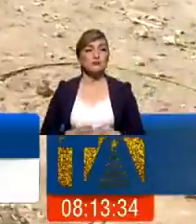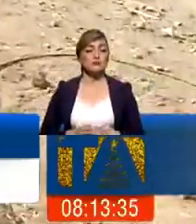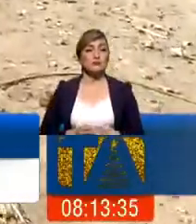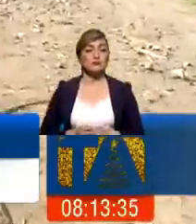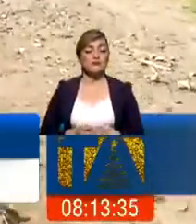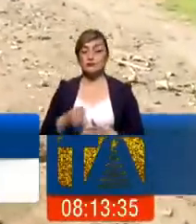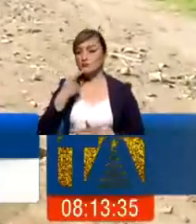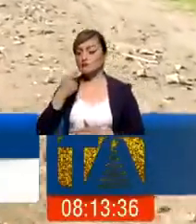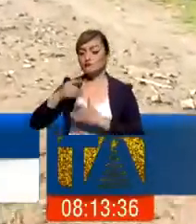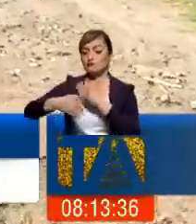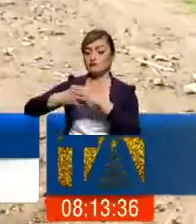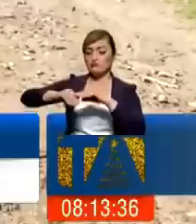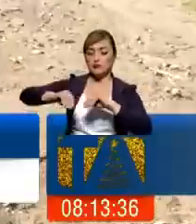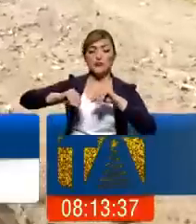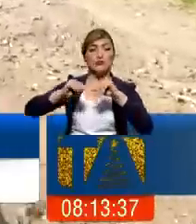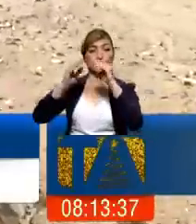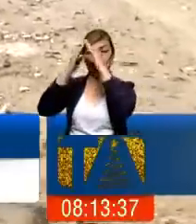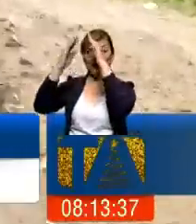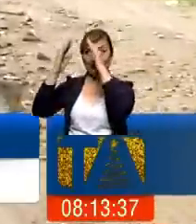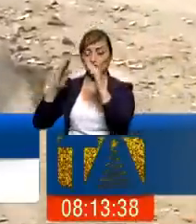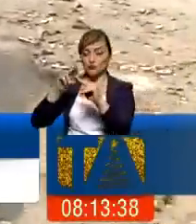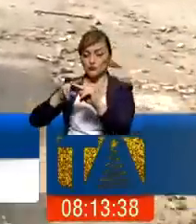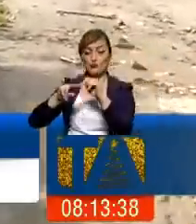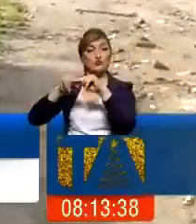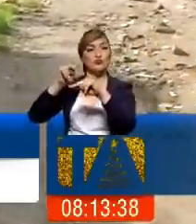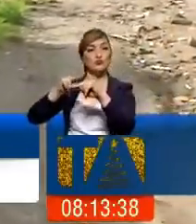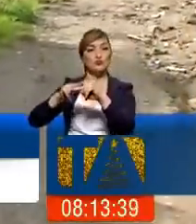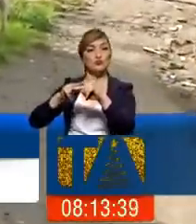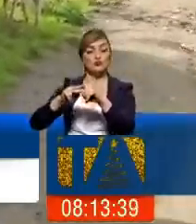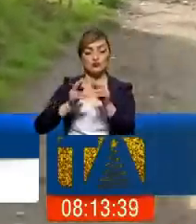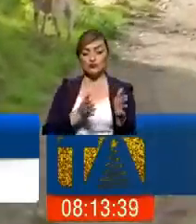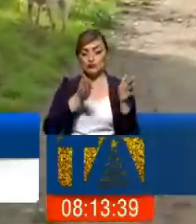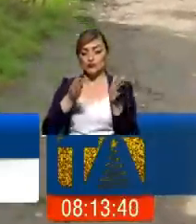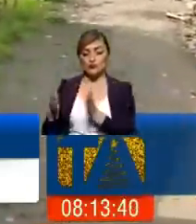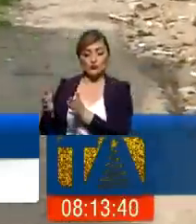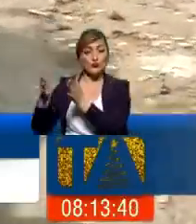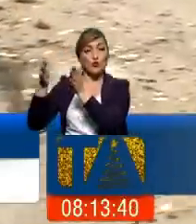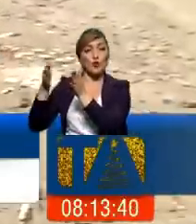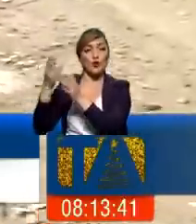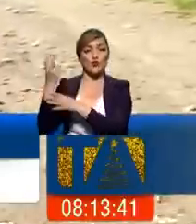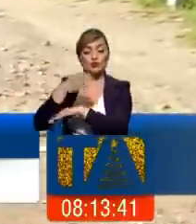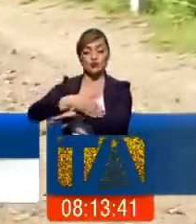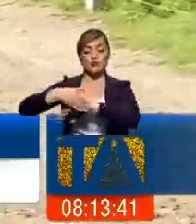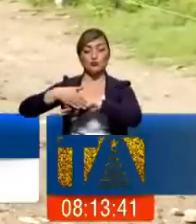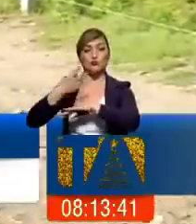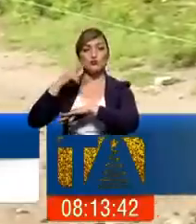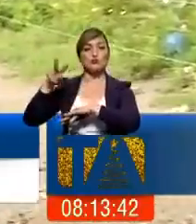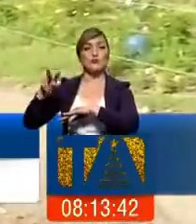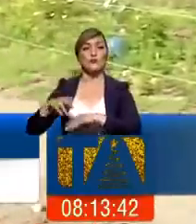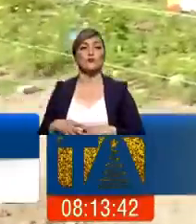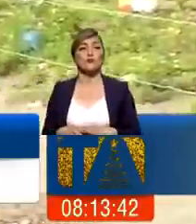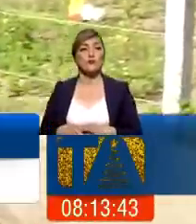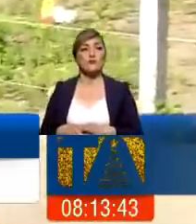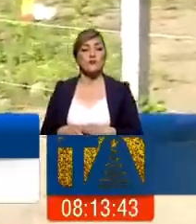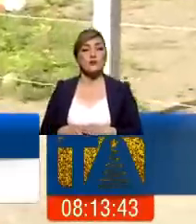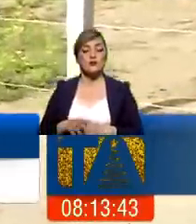que, claro, todos los terrenos, todas las viviendas que se han construido aquí a los lados de la 12 de octubre, como ustedes pueden ver en imágenes,